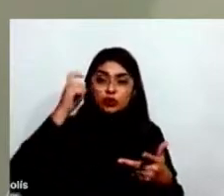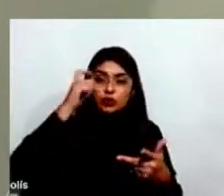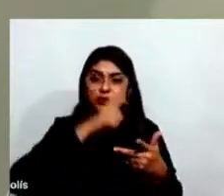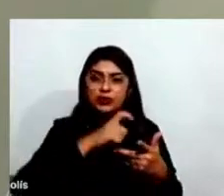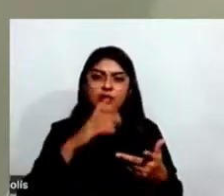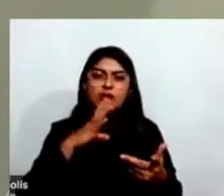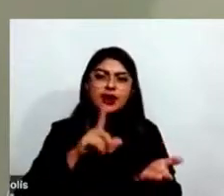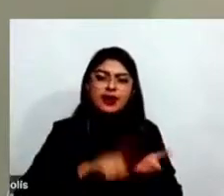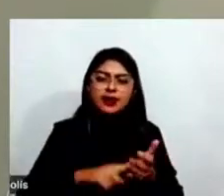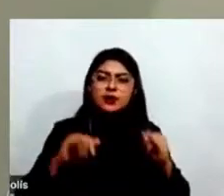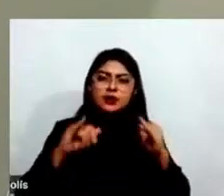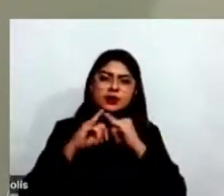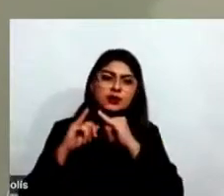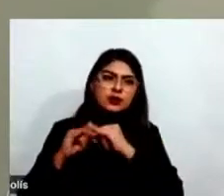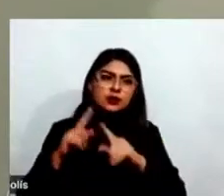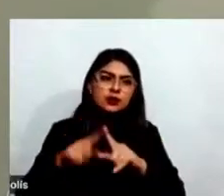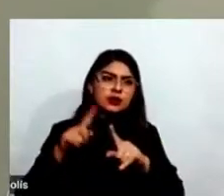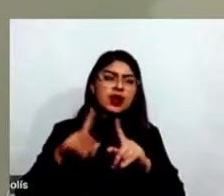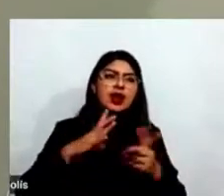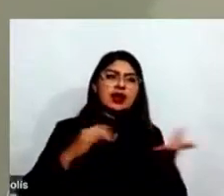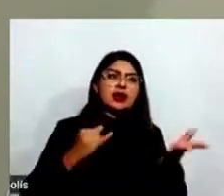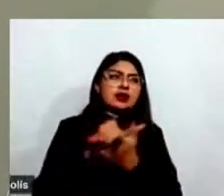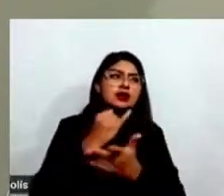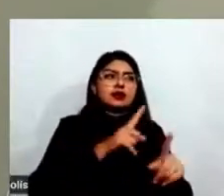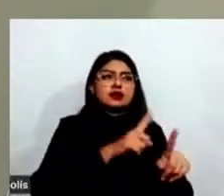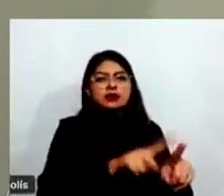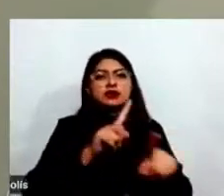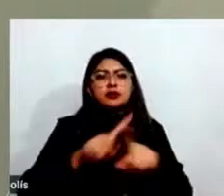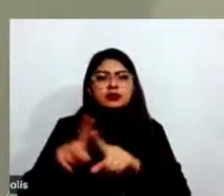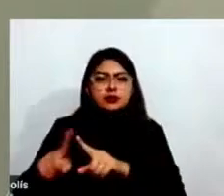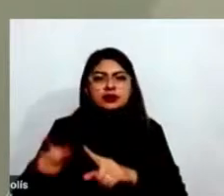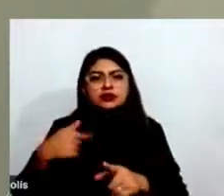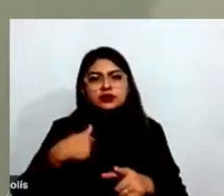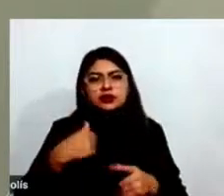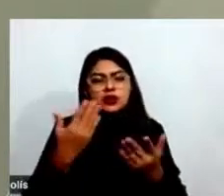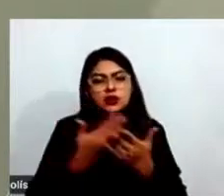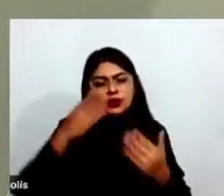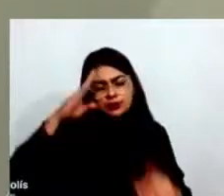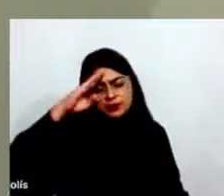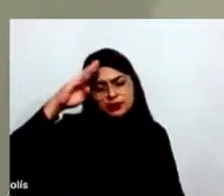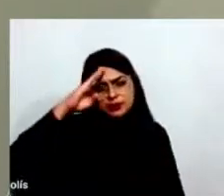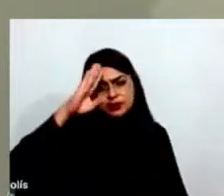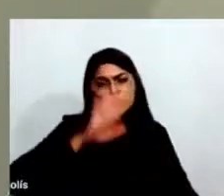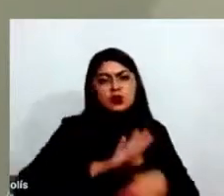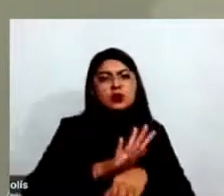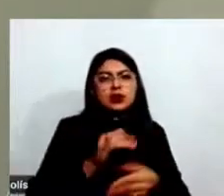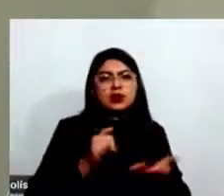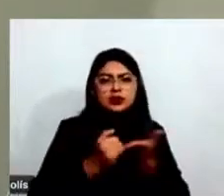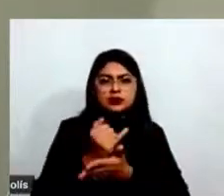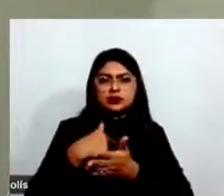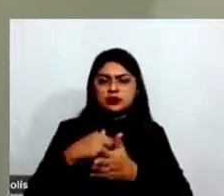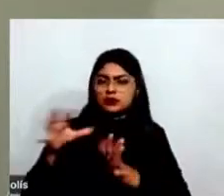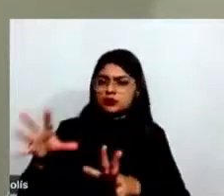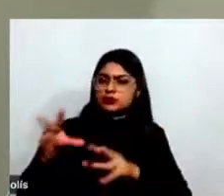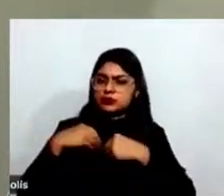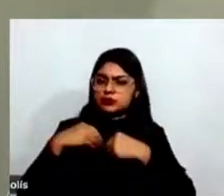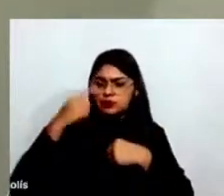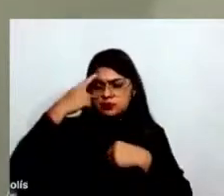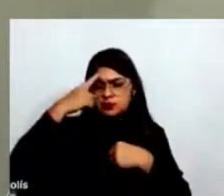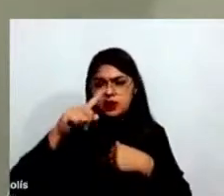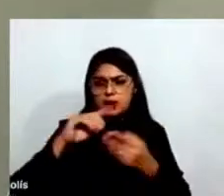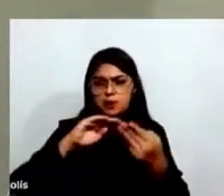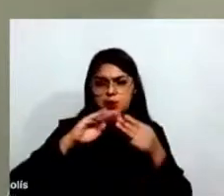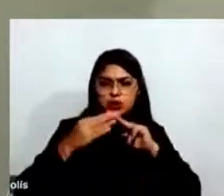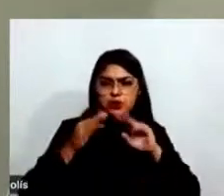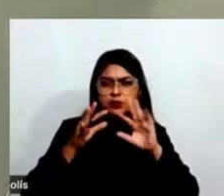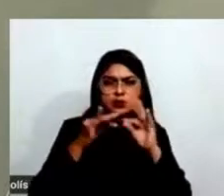resoluciones. Entonces, ¿yo en qué resolución pido la que esté debidamente motivada? ¿En la última? ¿En la resolución que hizo quien inició